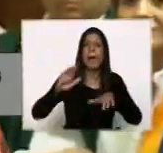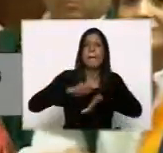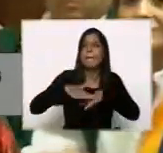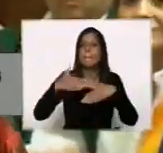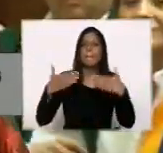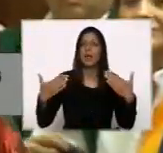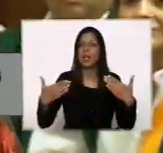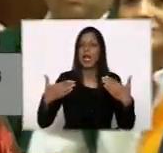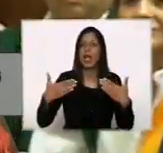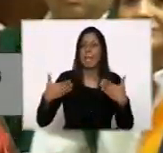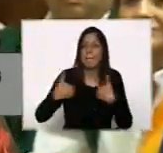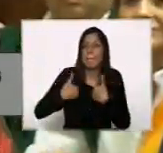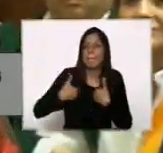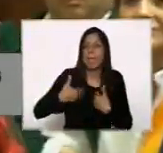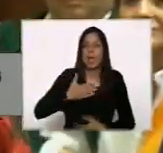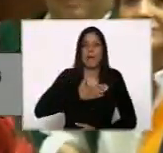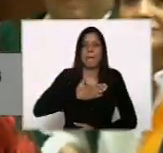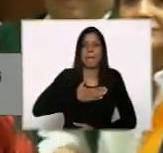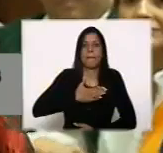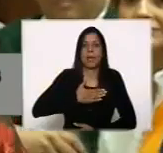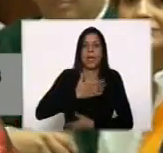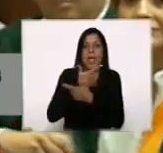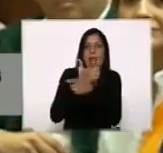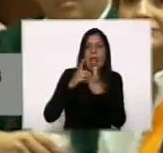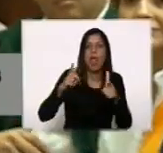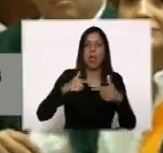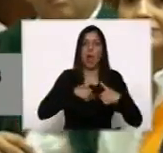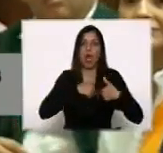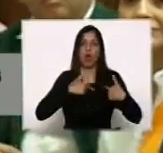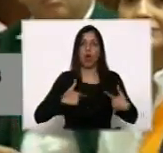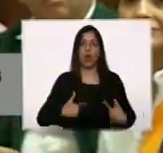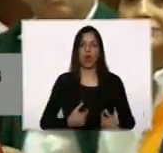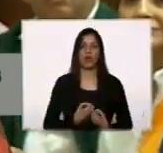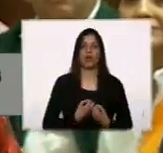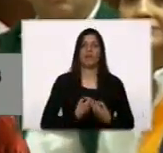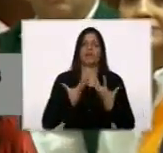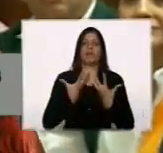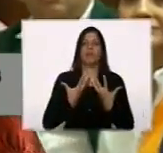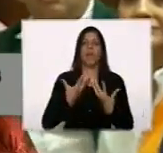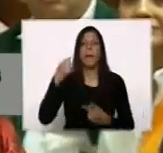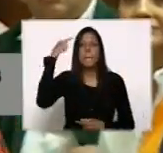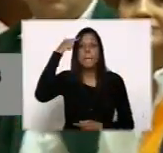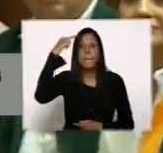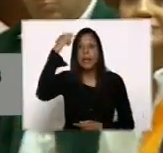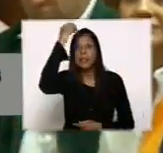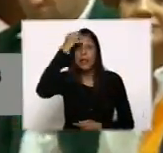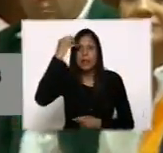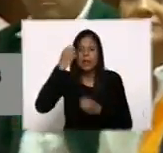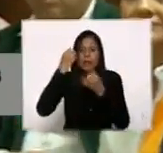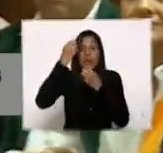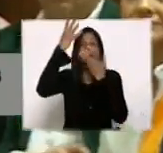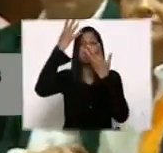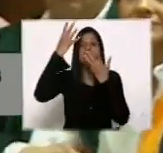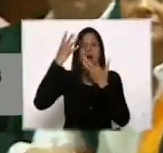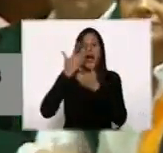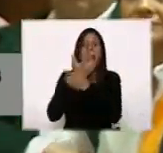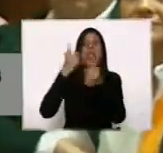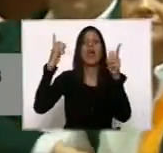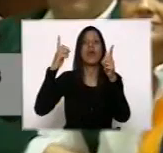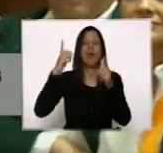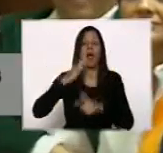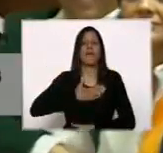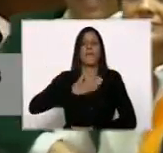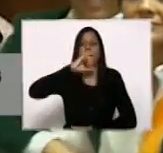el idioma que nos sale del corazón y nos sale del pensamiento. Nuestros idiomas